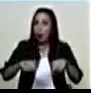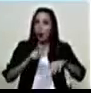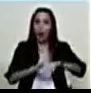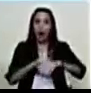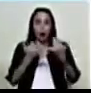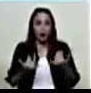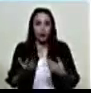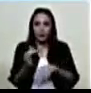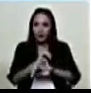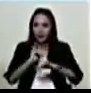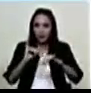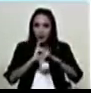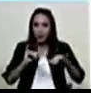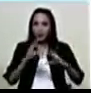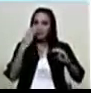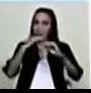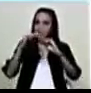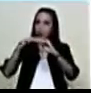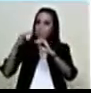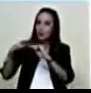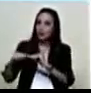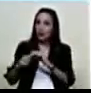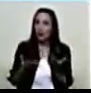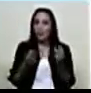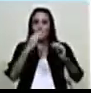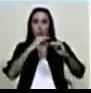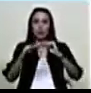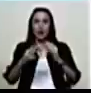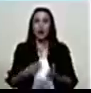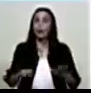a esta hora, ya se han reportado